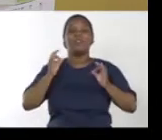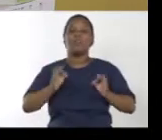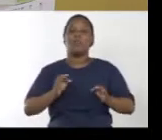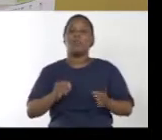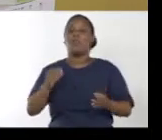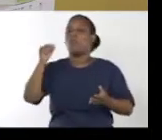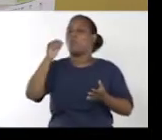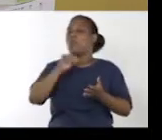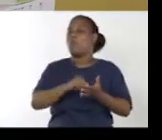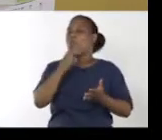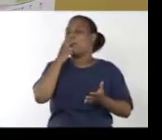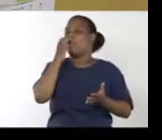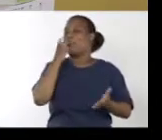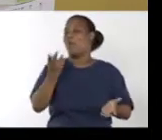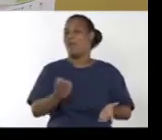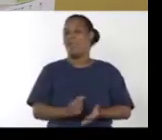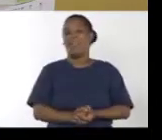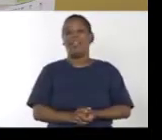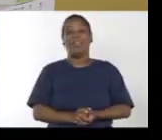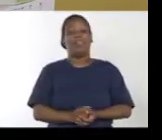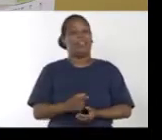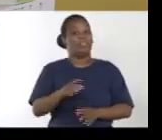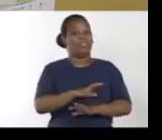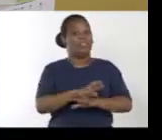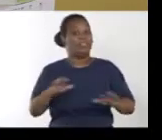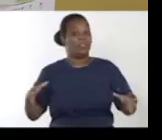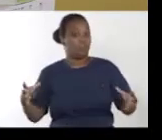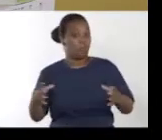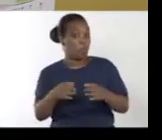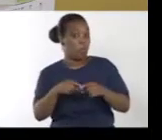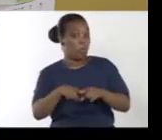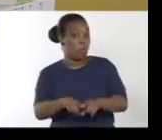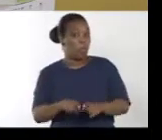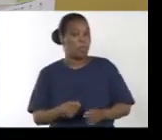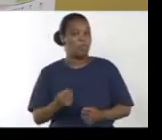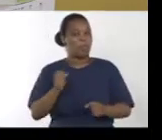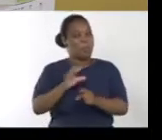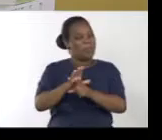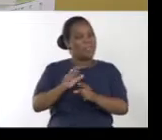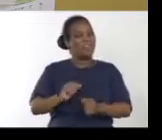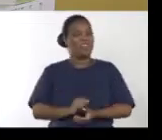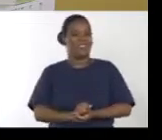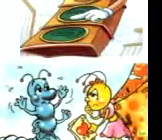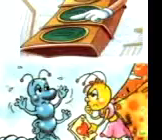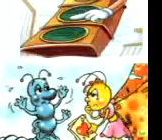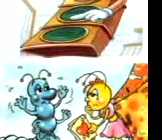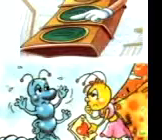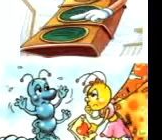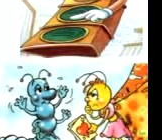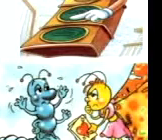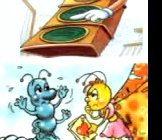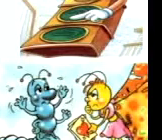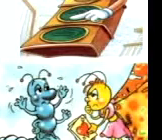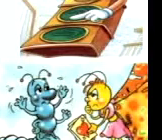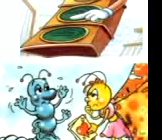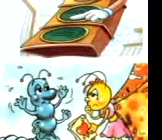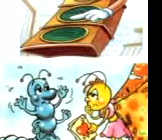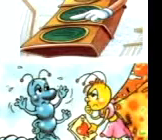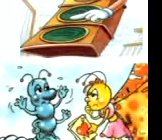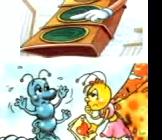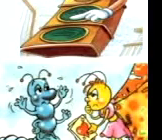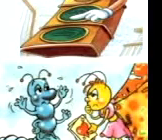seguro fueron muy puntuales. Entonces, si ya está el equipo completo, comencemos.